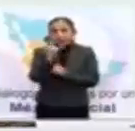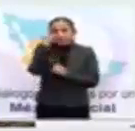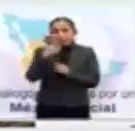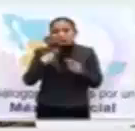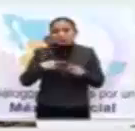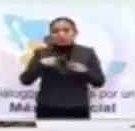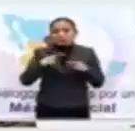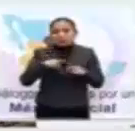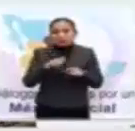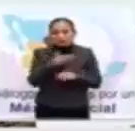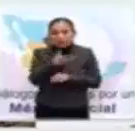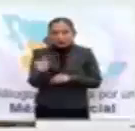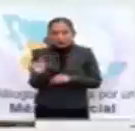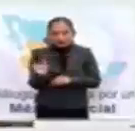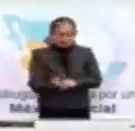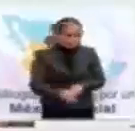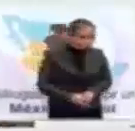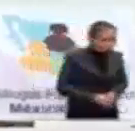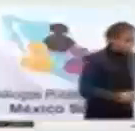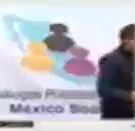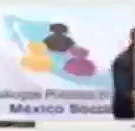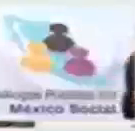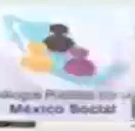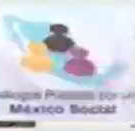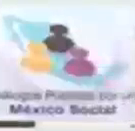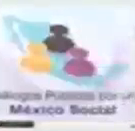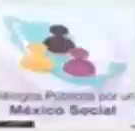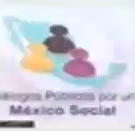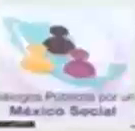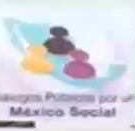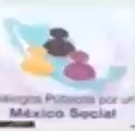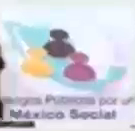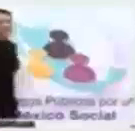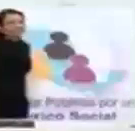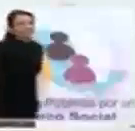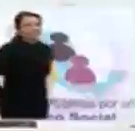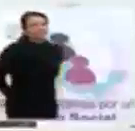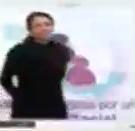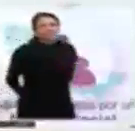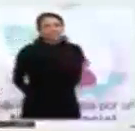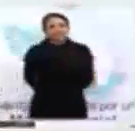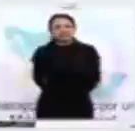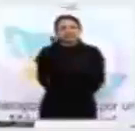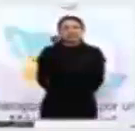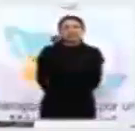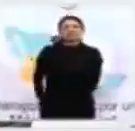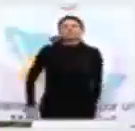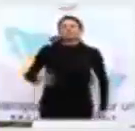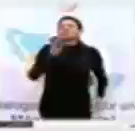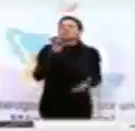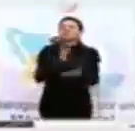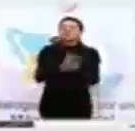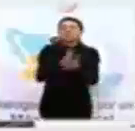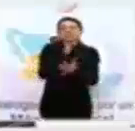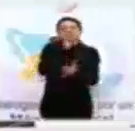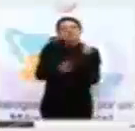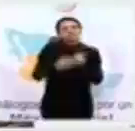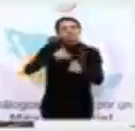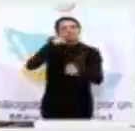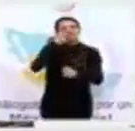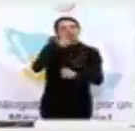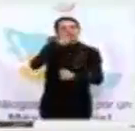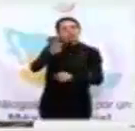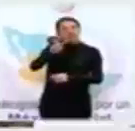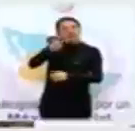los productores al campo, ¿no? Ya nomás me restaría decir, agradecer al Senado esta invitación, la verdad es muy provechosa, ¿no?, poder,